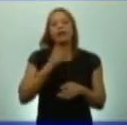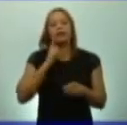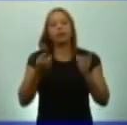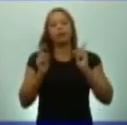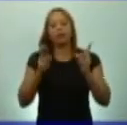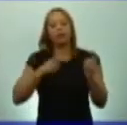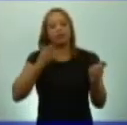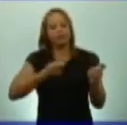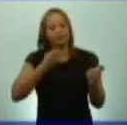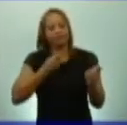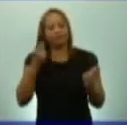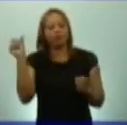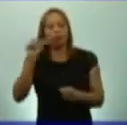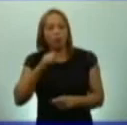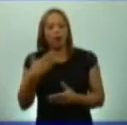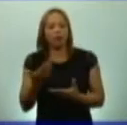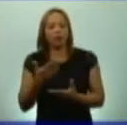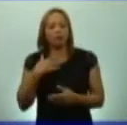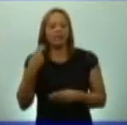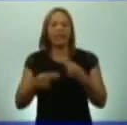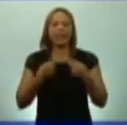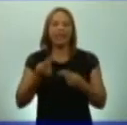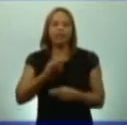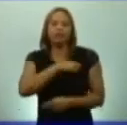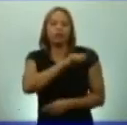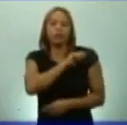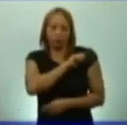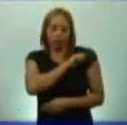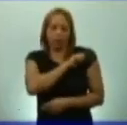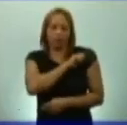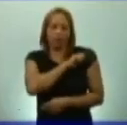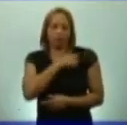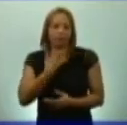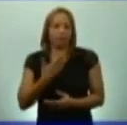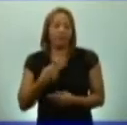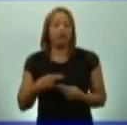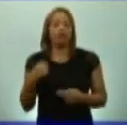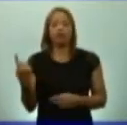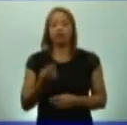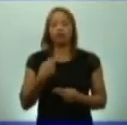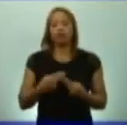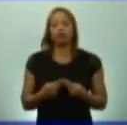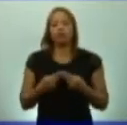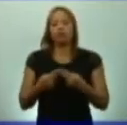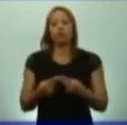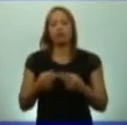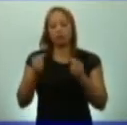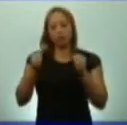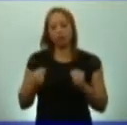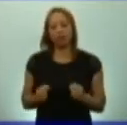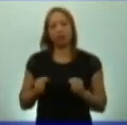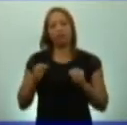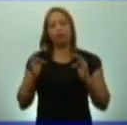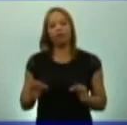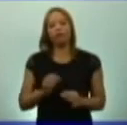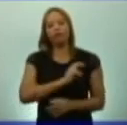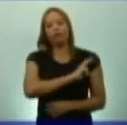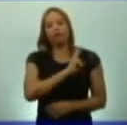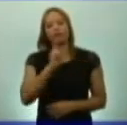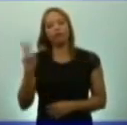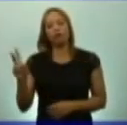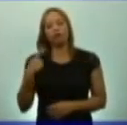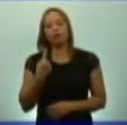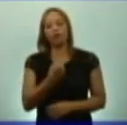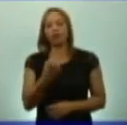imperialismo. Fíjense si la actitud de nuestro pueblo es digna, que nos mantenemos firmes y victoriosos en cada una